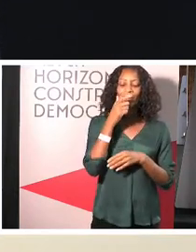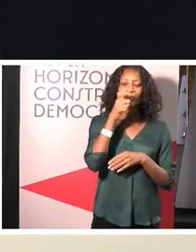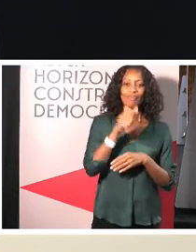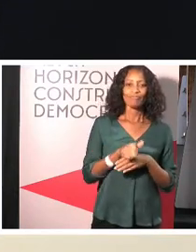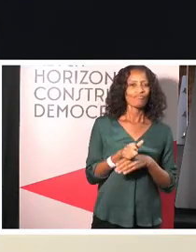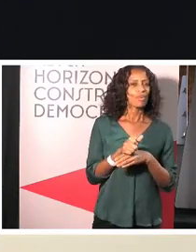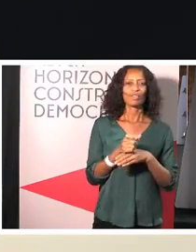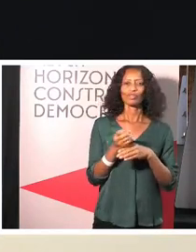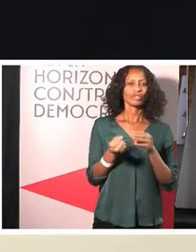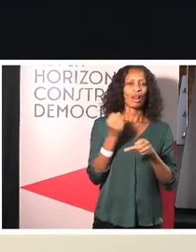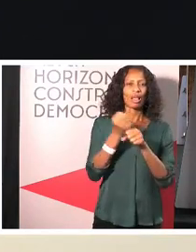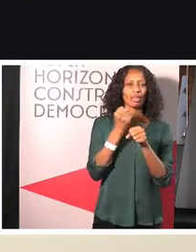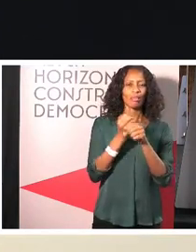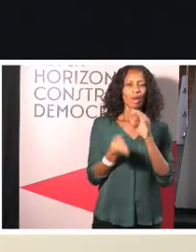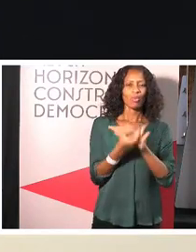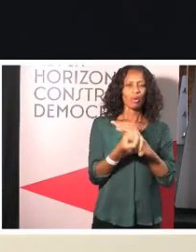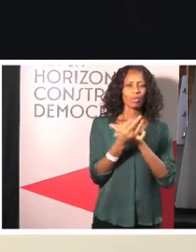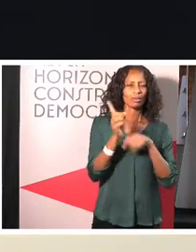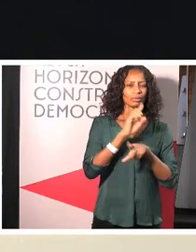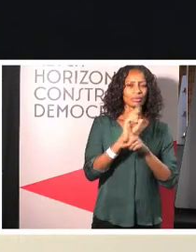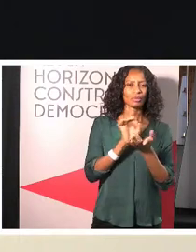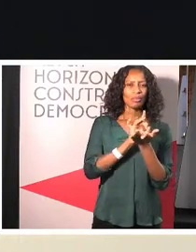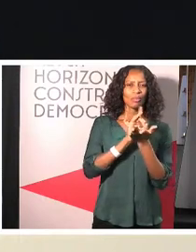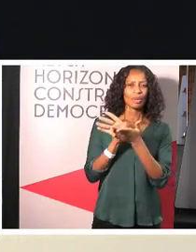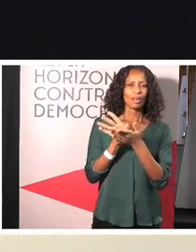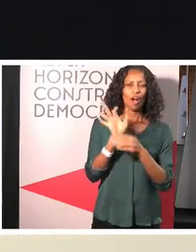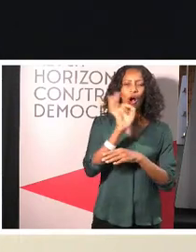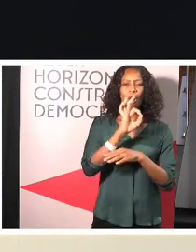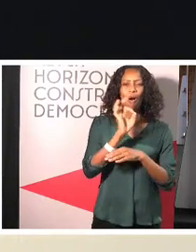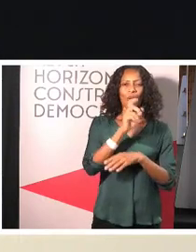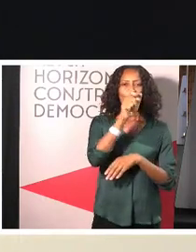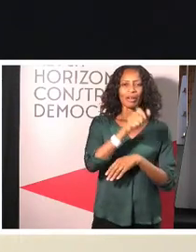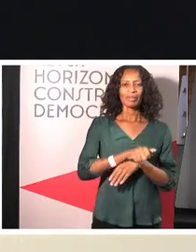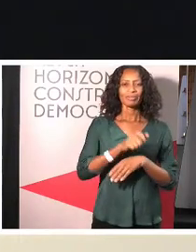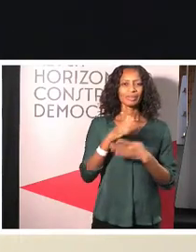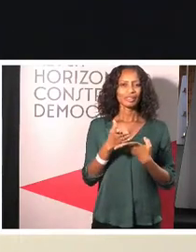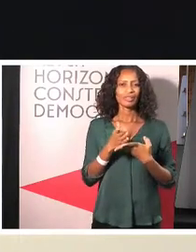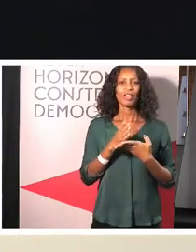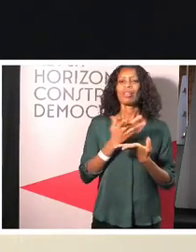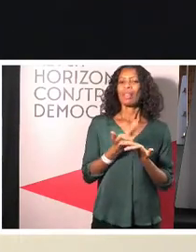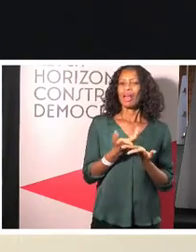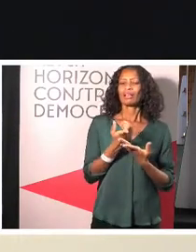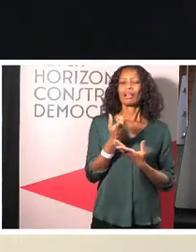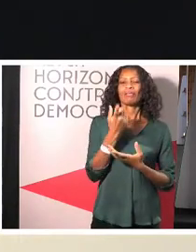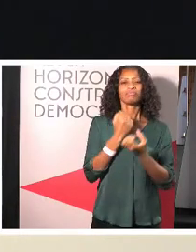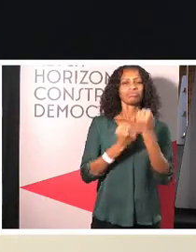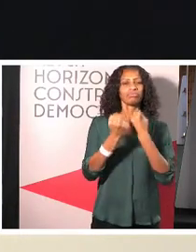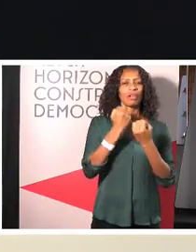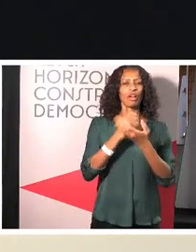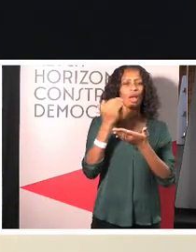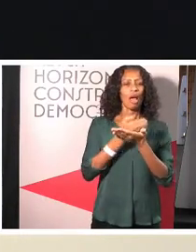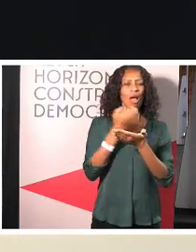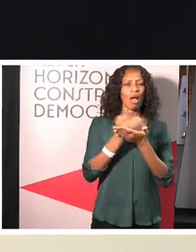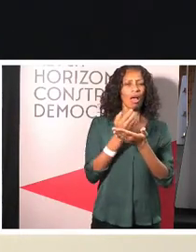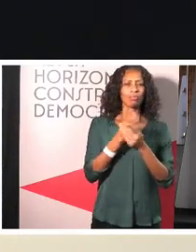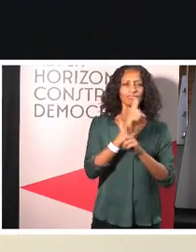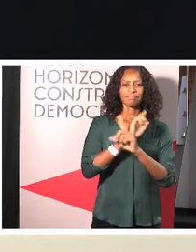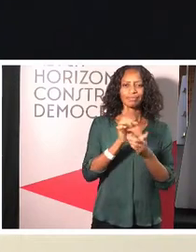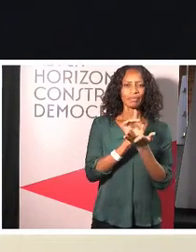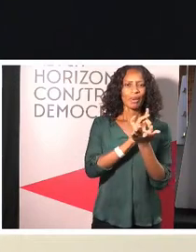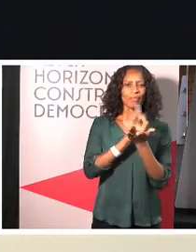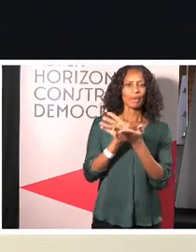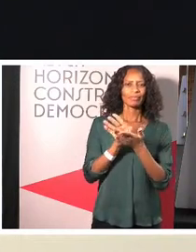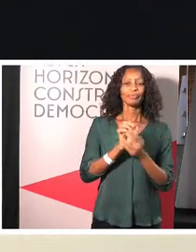suficientemente productivos, cribar a la gente que no diera suficiente rentabilidad a la empresa, etcétera. Esta era una de las áreas de ataque al capital.